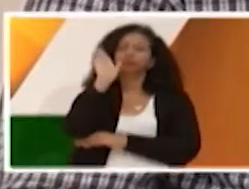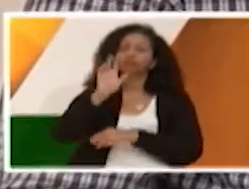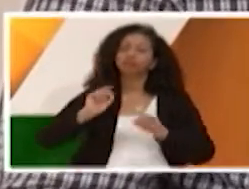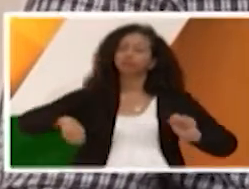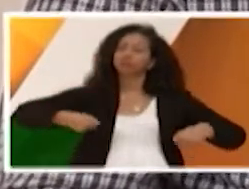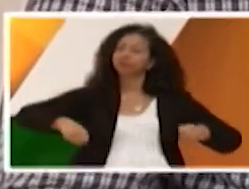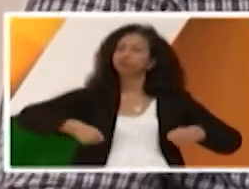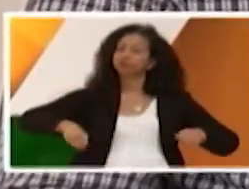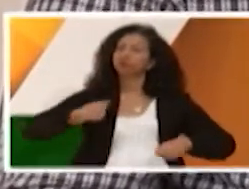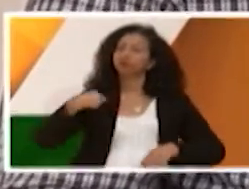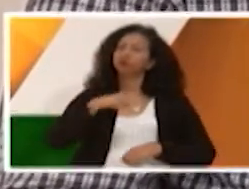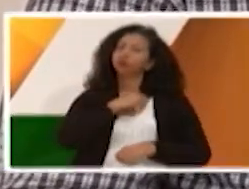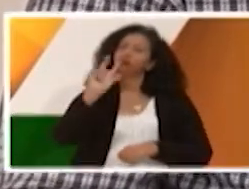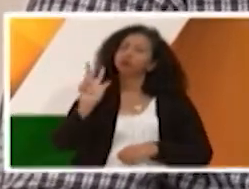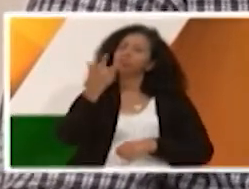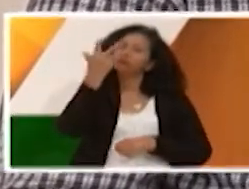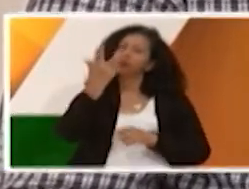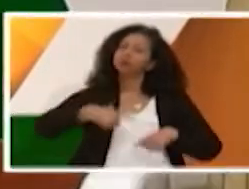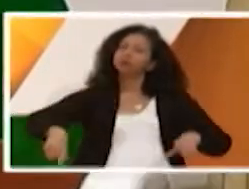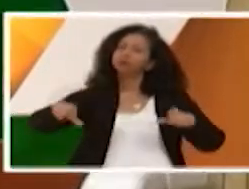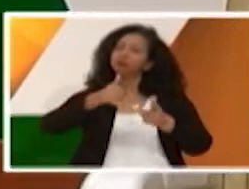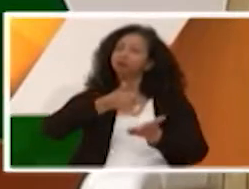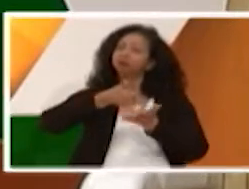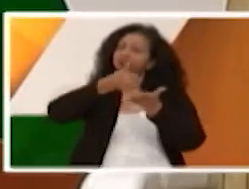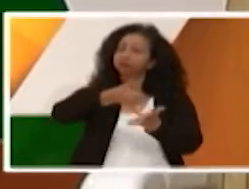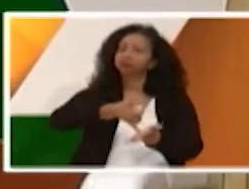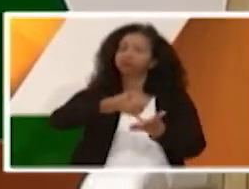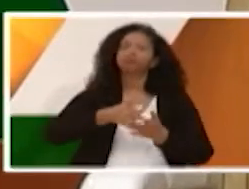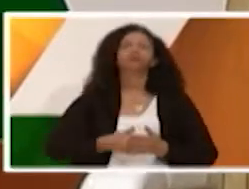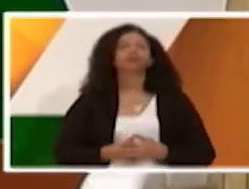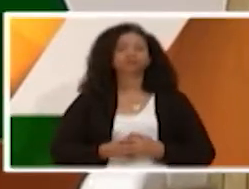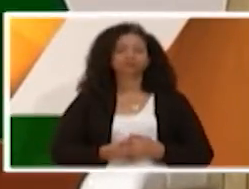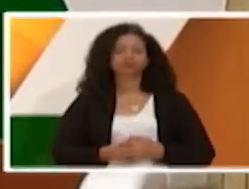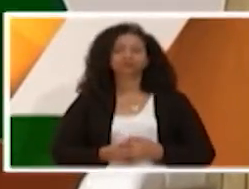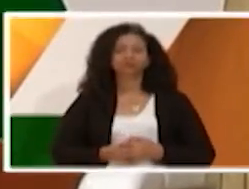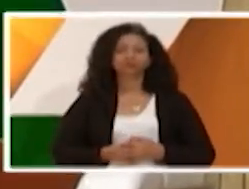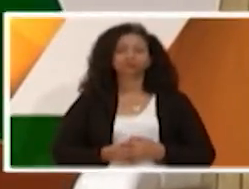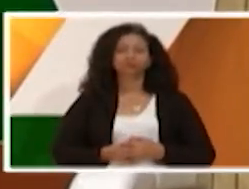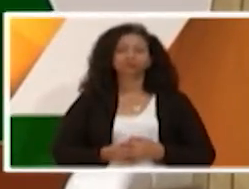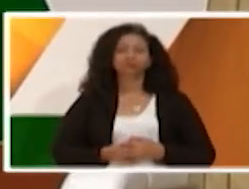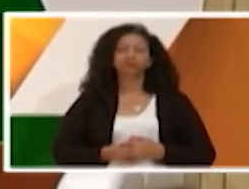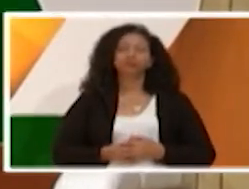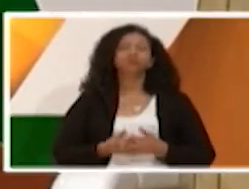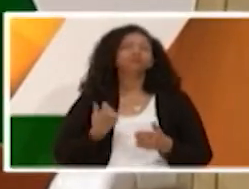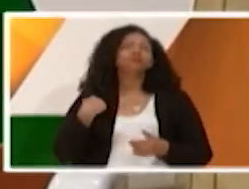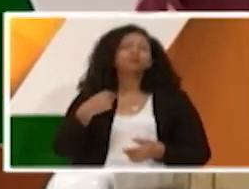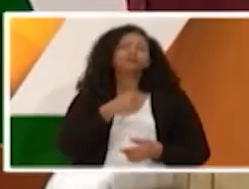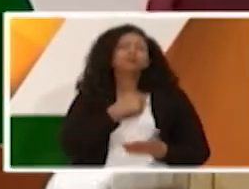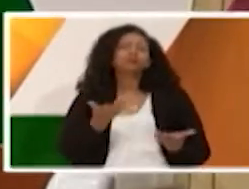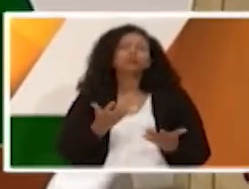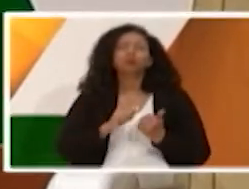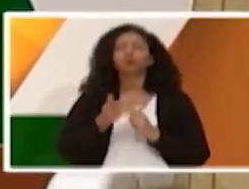ruedas. Baloncesto sobre silla de ruedas. Así es. Y entonces, ¿cómo nos ha ido a nosotros? ¿Cómo